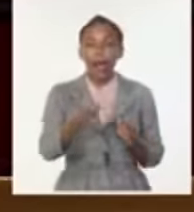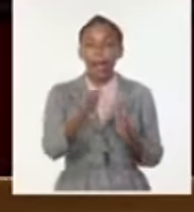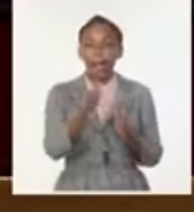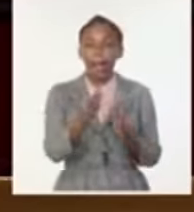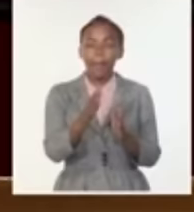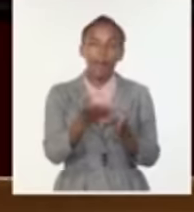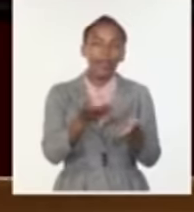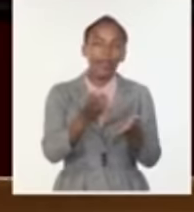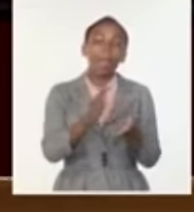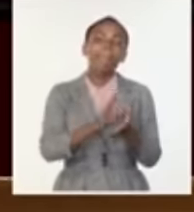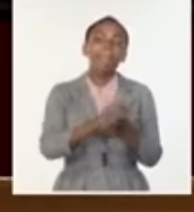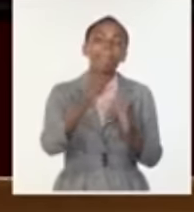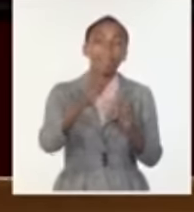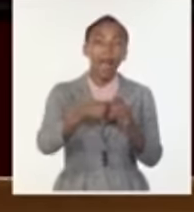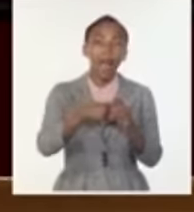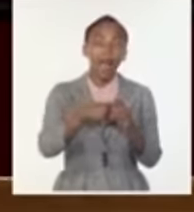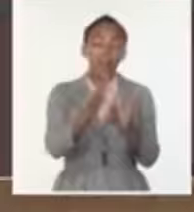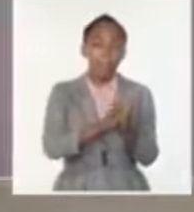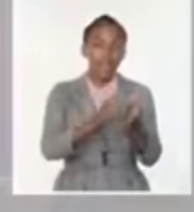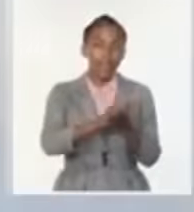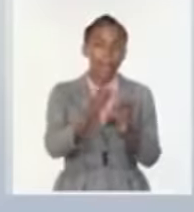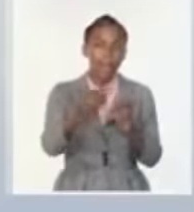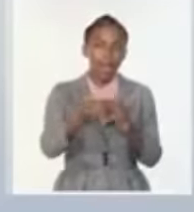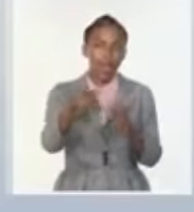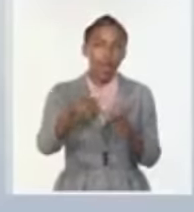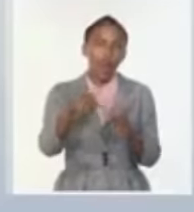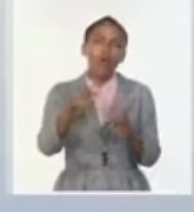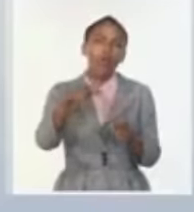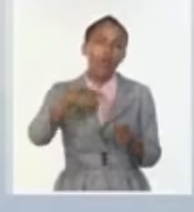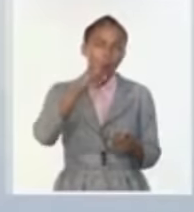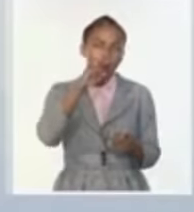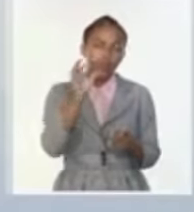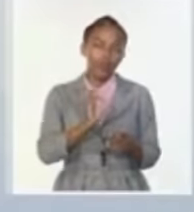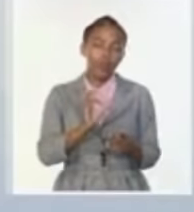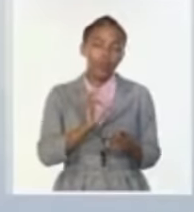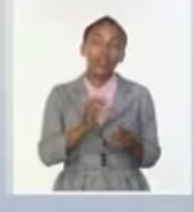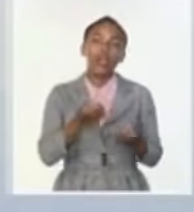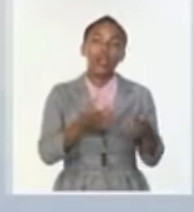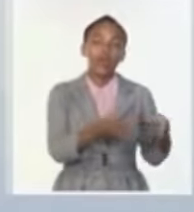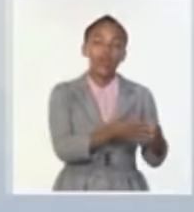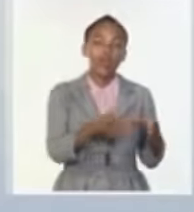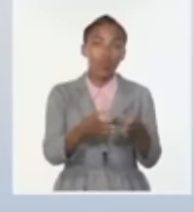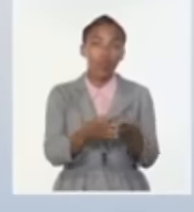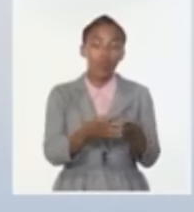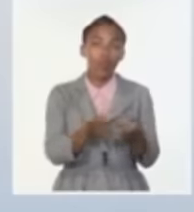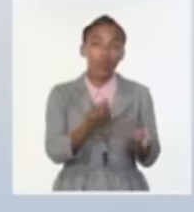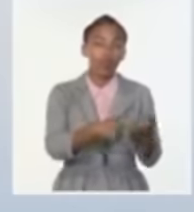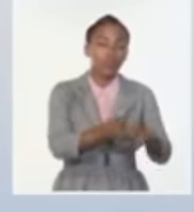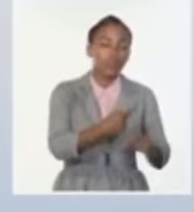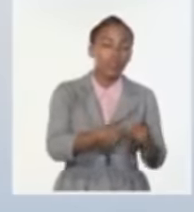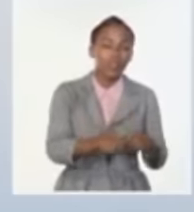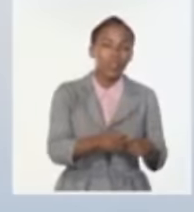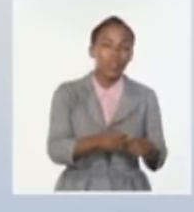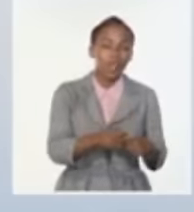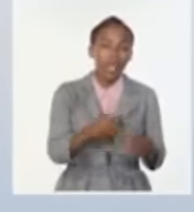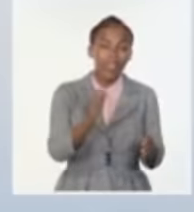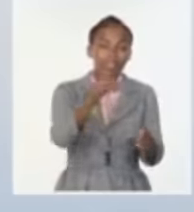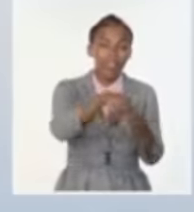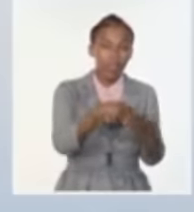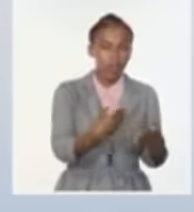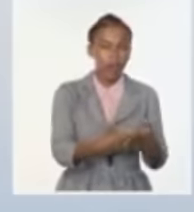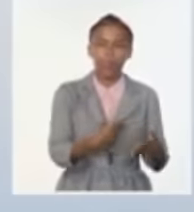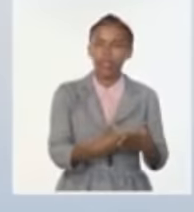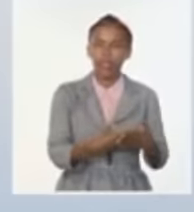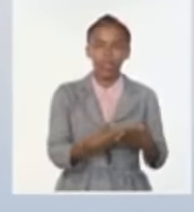ahí. Las unidades presupuestadas, solo las presupuestadas, no están las empresariales,